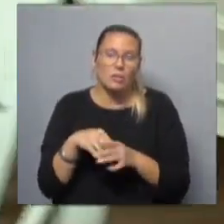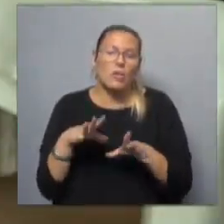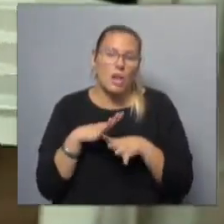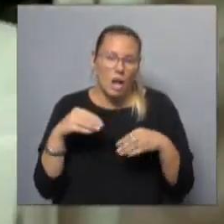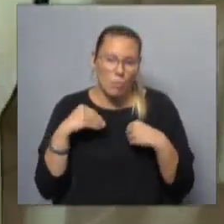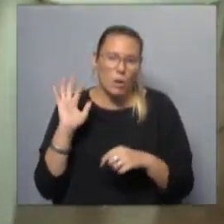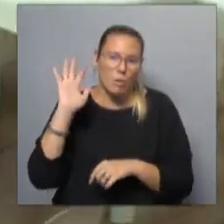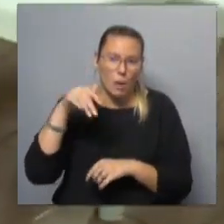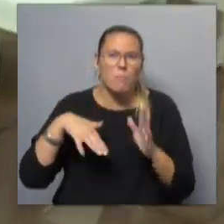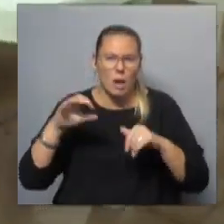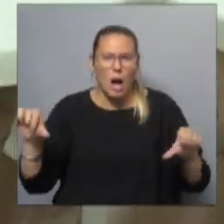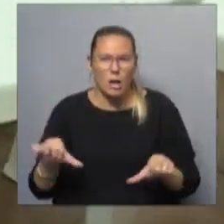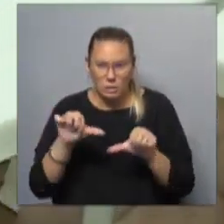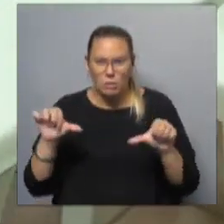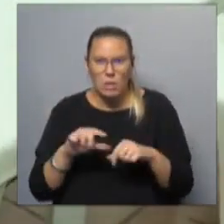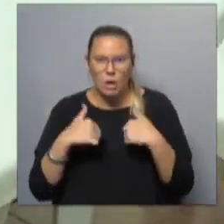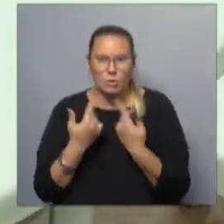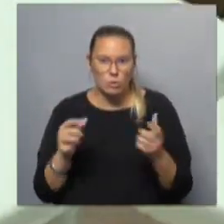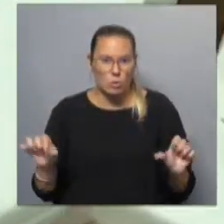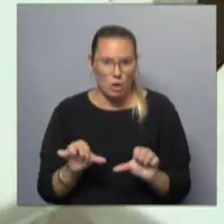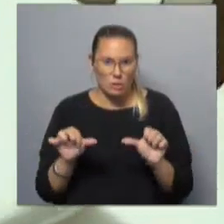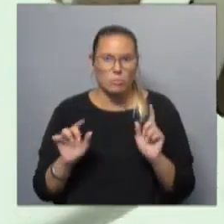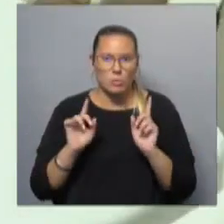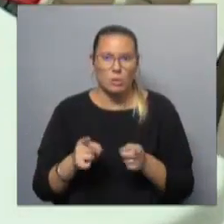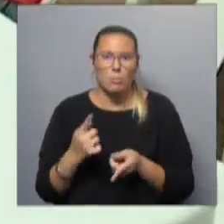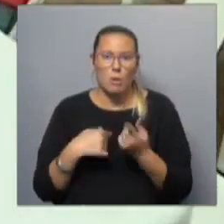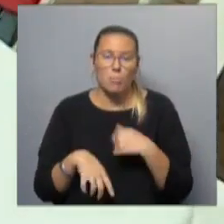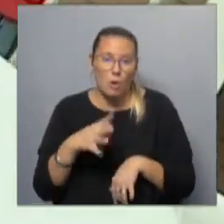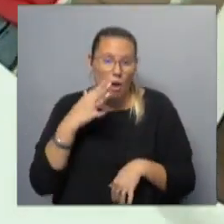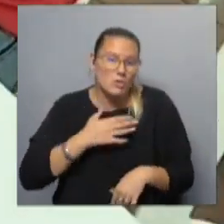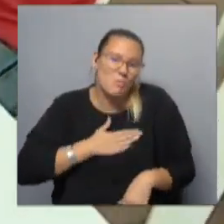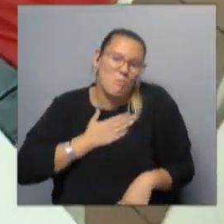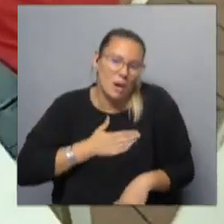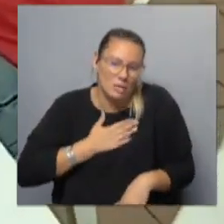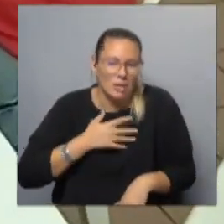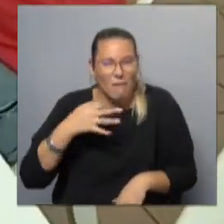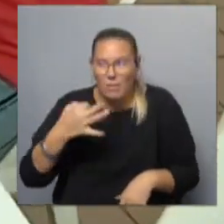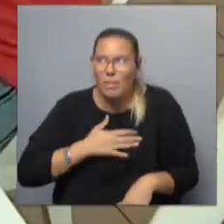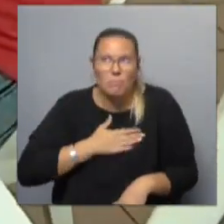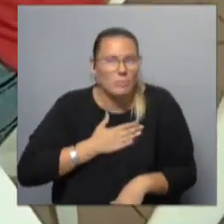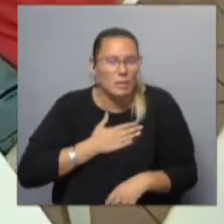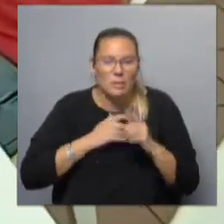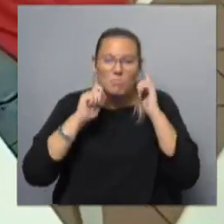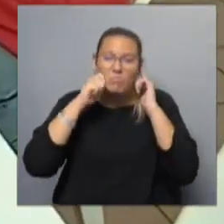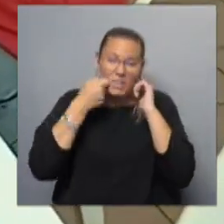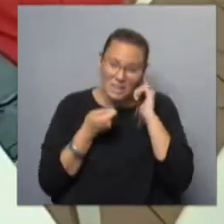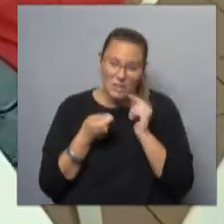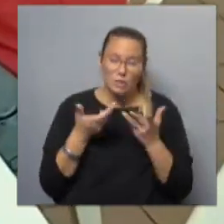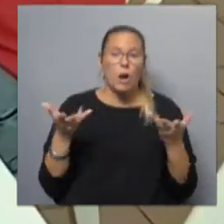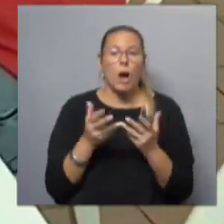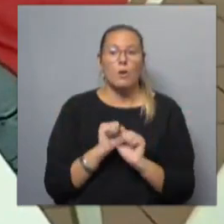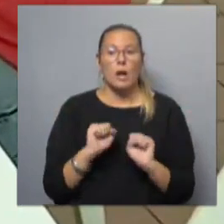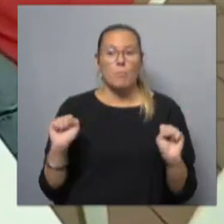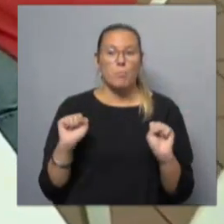más allá de todas las actividades que nosotros también hacemos, ¿no? Pero es un placer. Muy bien, qué lindo, Flor, que ahora